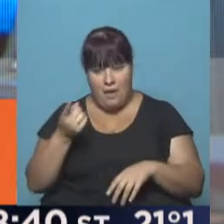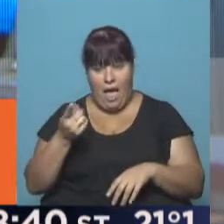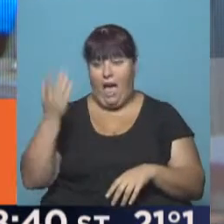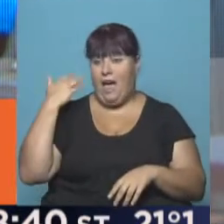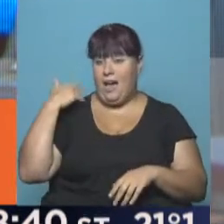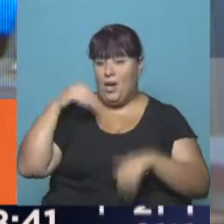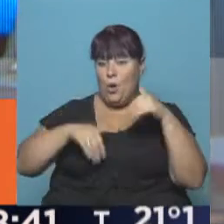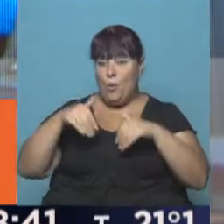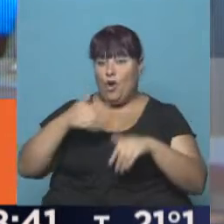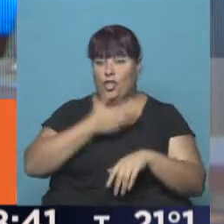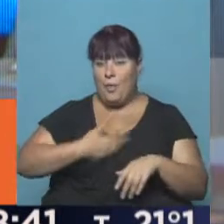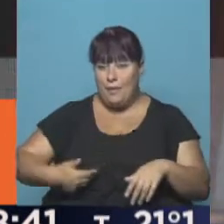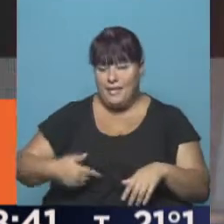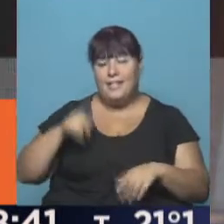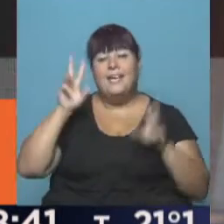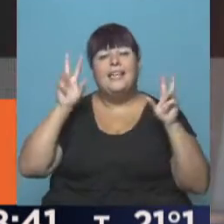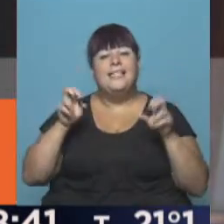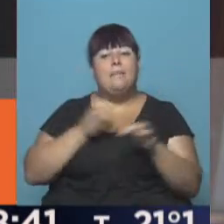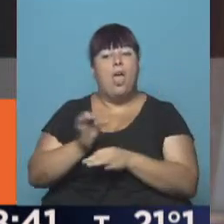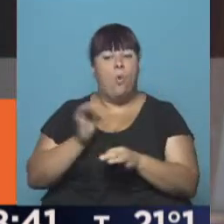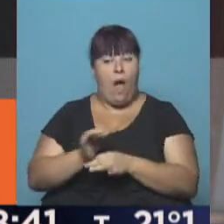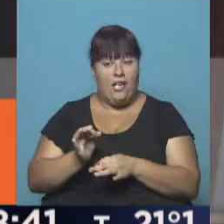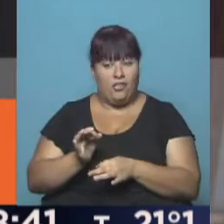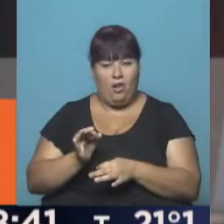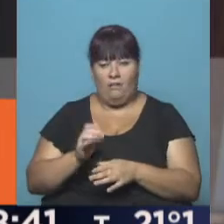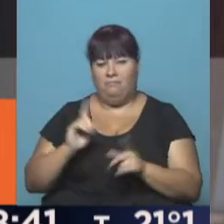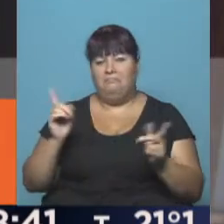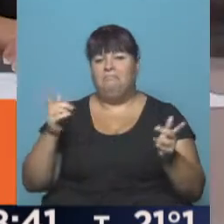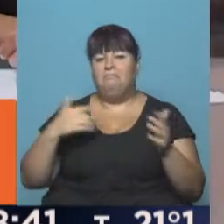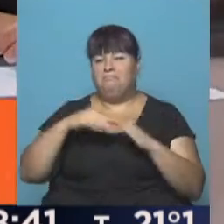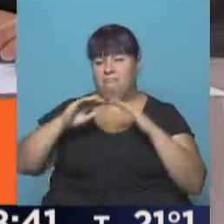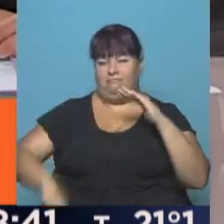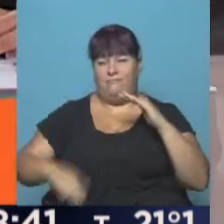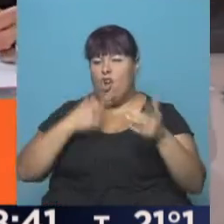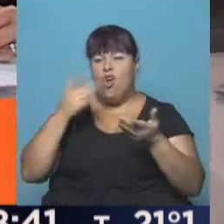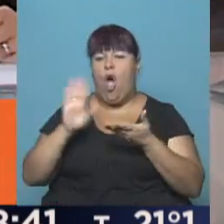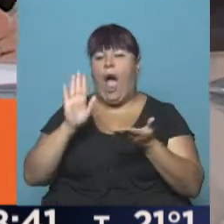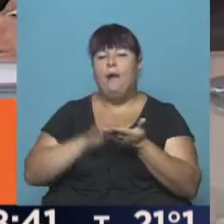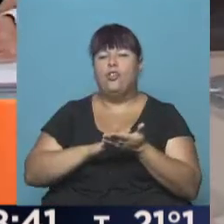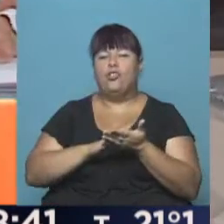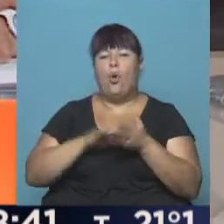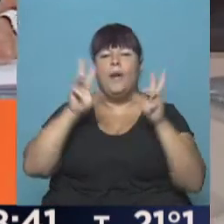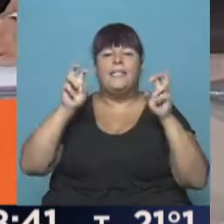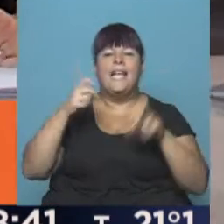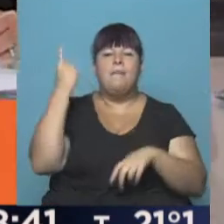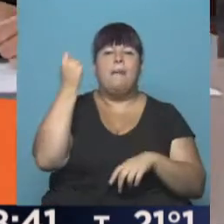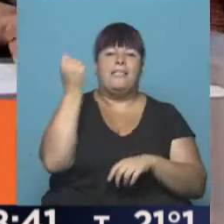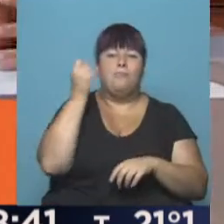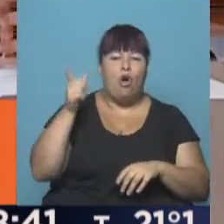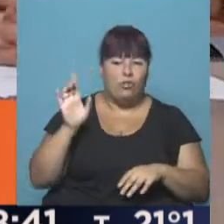en las últimas elecciones presenciales el tema educación estaba muy muy por debajo en la escala de los temas prioritarios